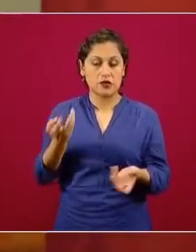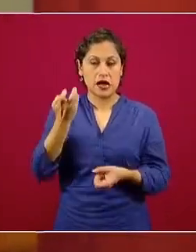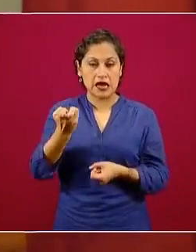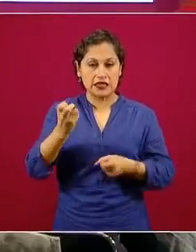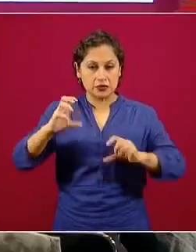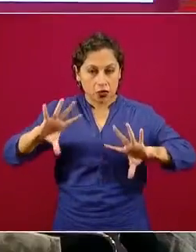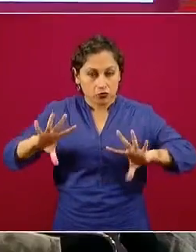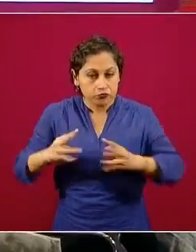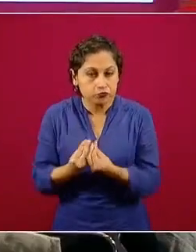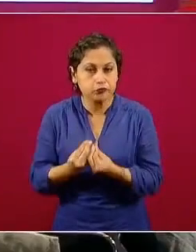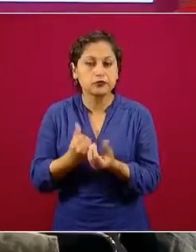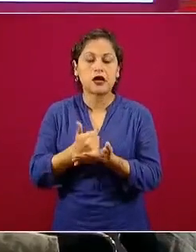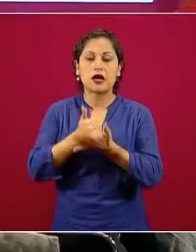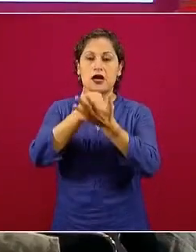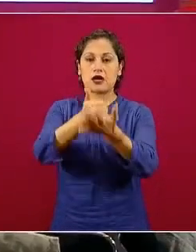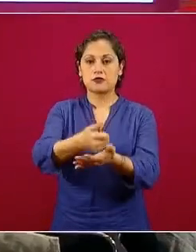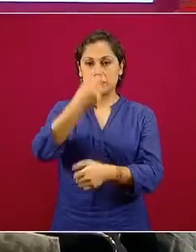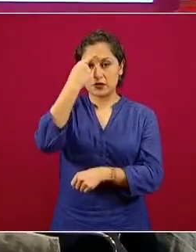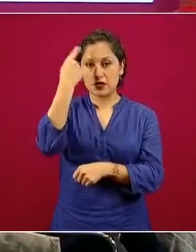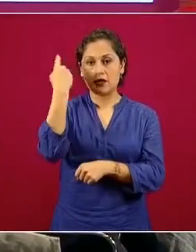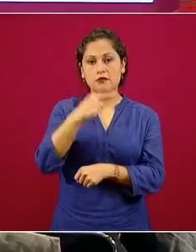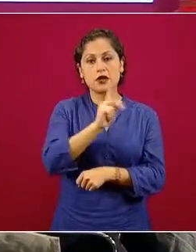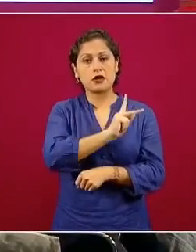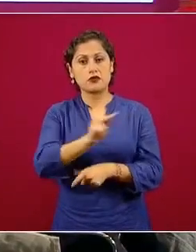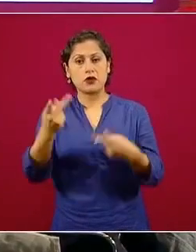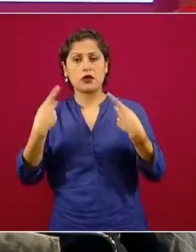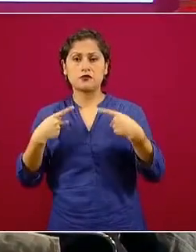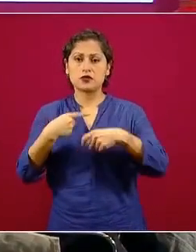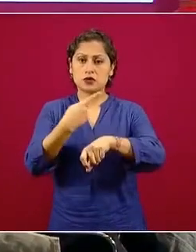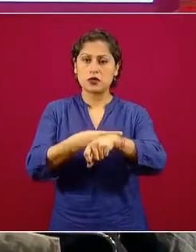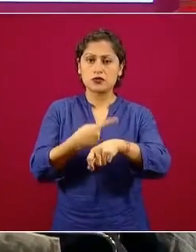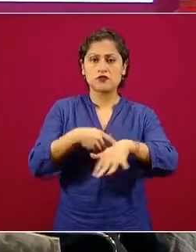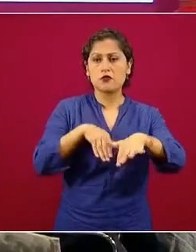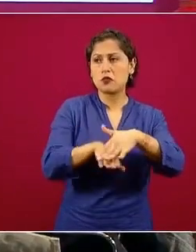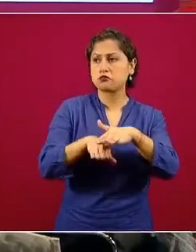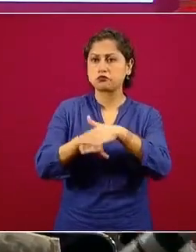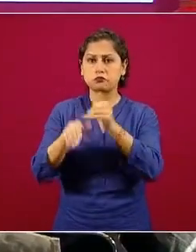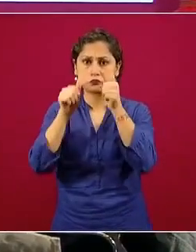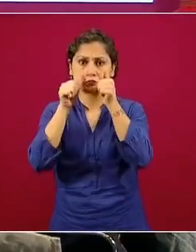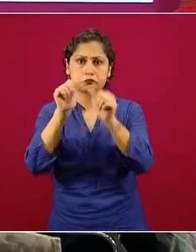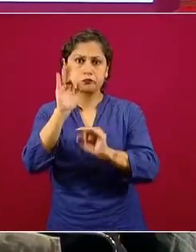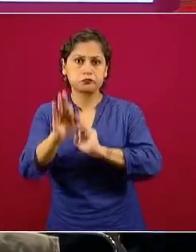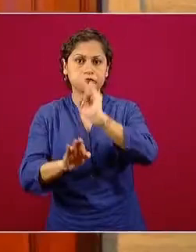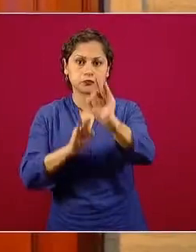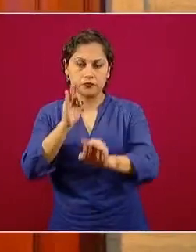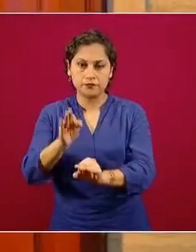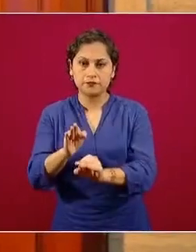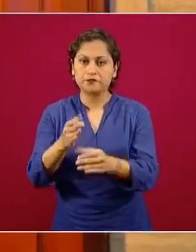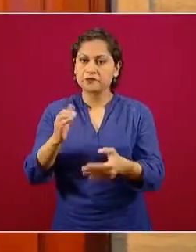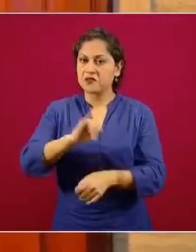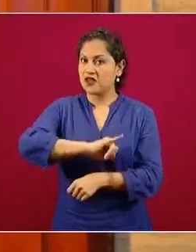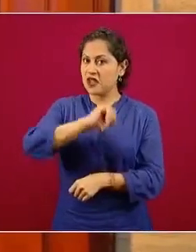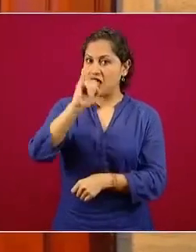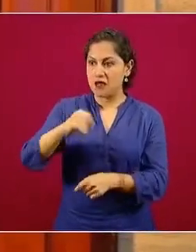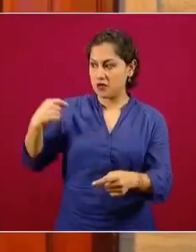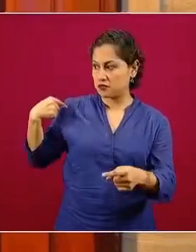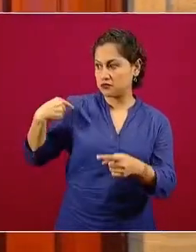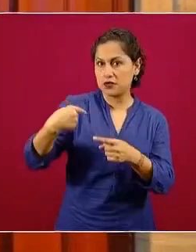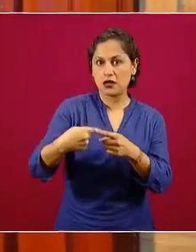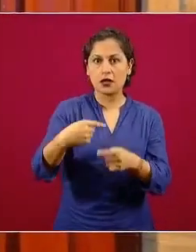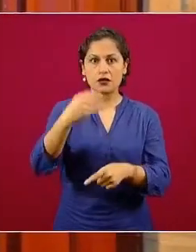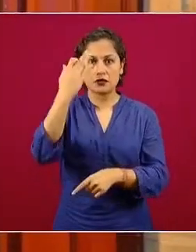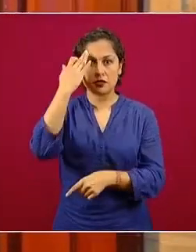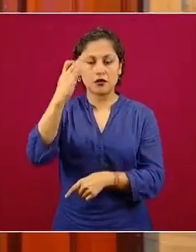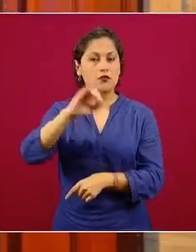pues atender y no haber llegado en ningún momento en ningún estado a niveles de saturación como lo ha mencionado